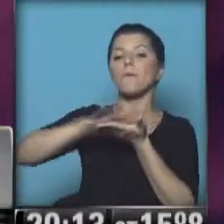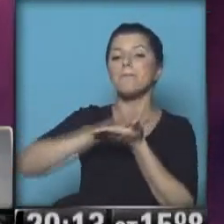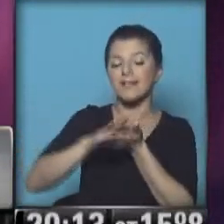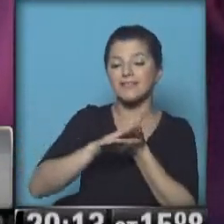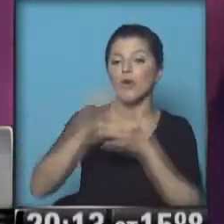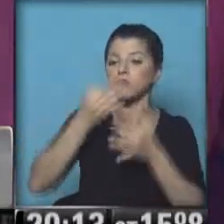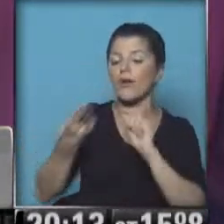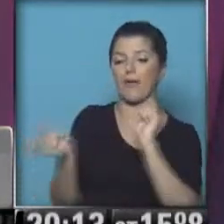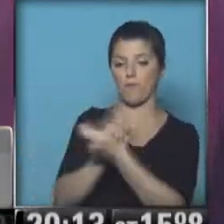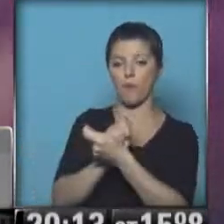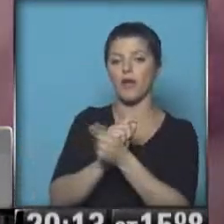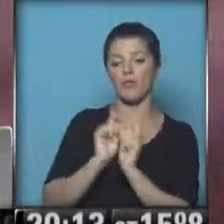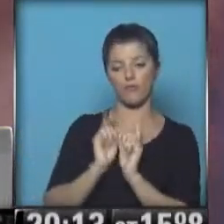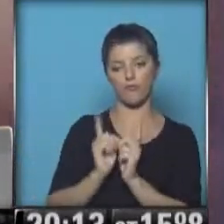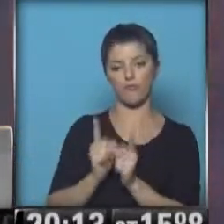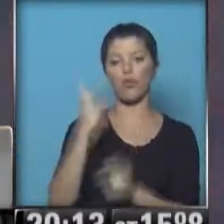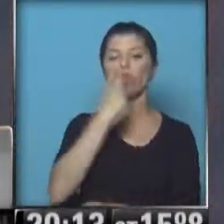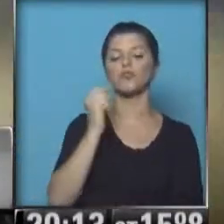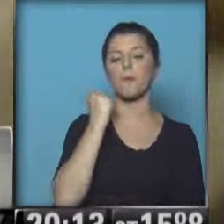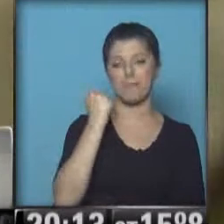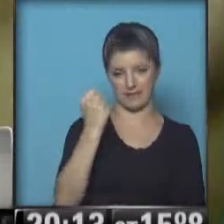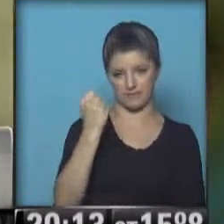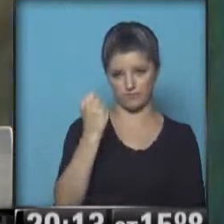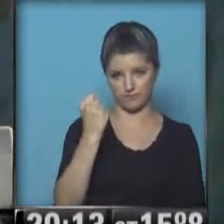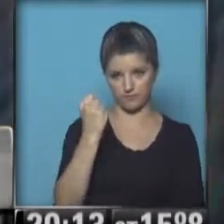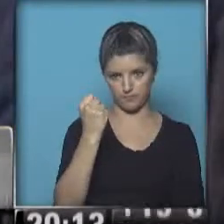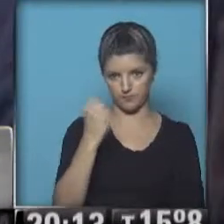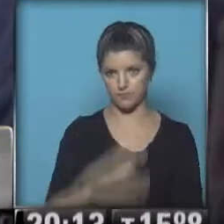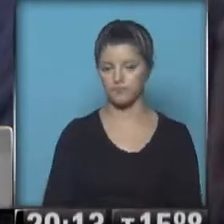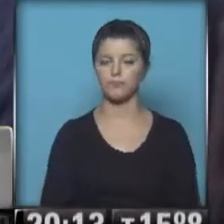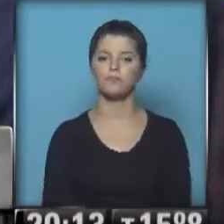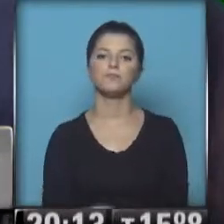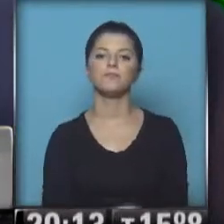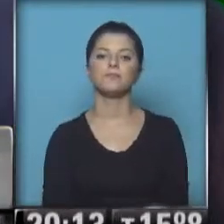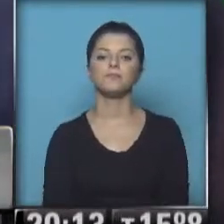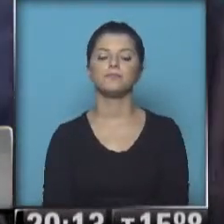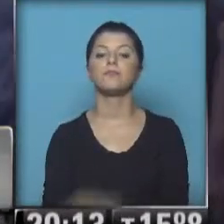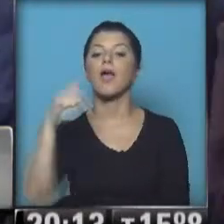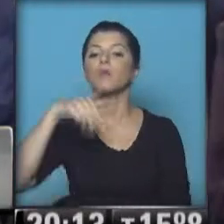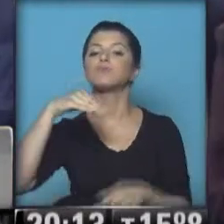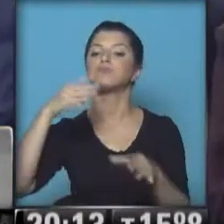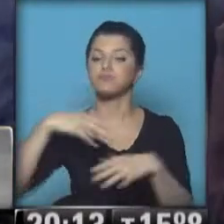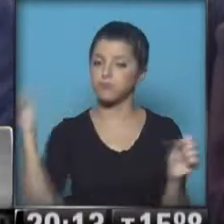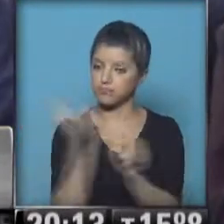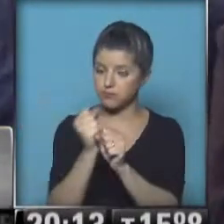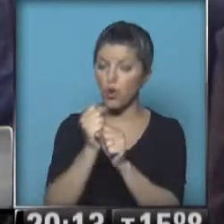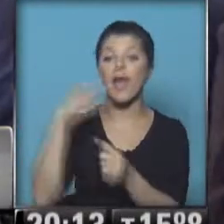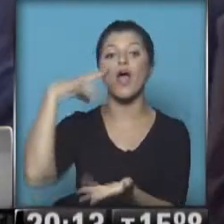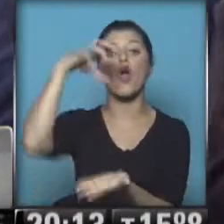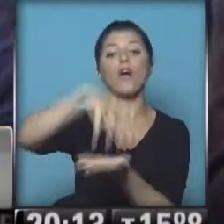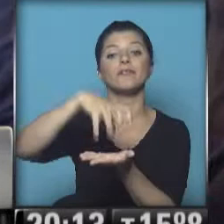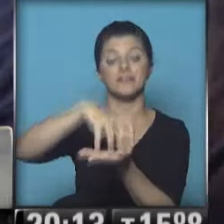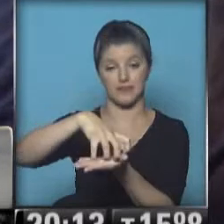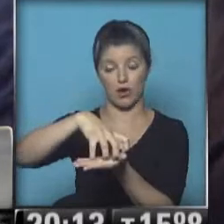mantuvo paralizado en 200 pesos. Ha quedado constituido el Consejo Nacional